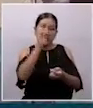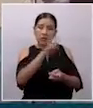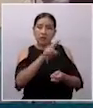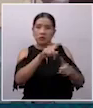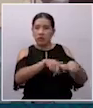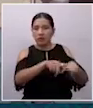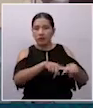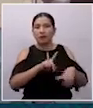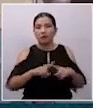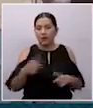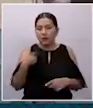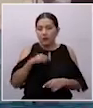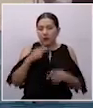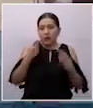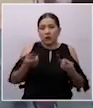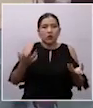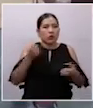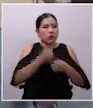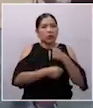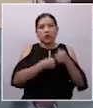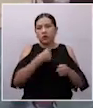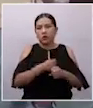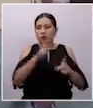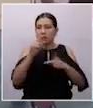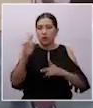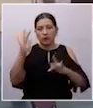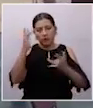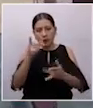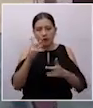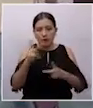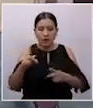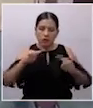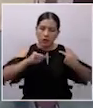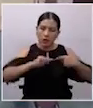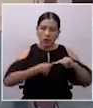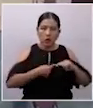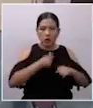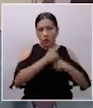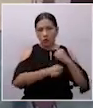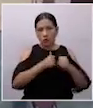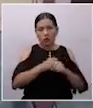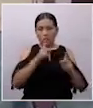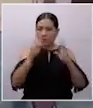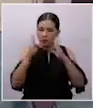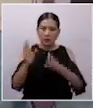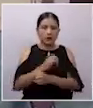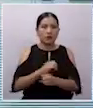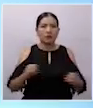grave a la población. Hay personas que se están muriendo, están doblando en cuatro y no te hace caso.